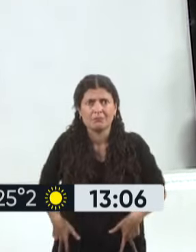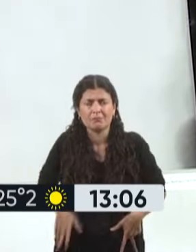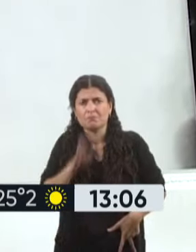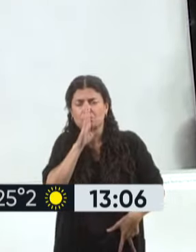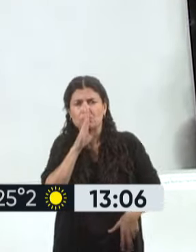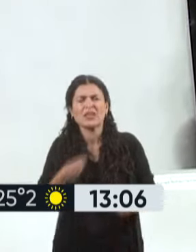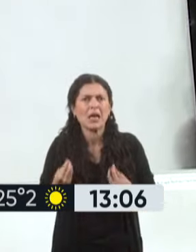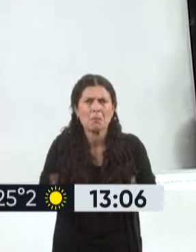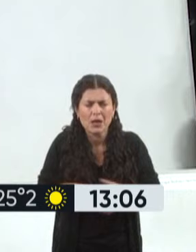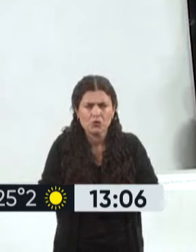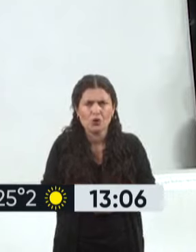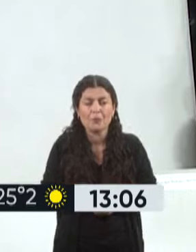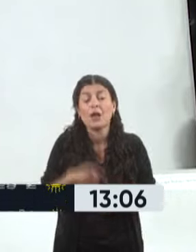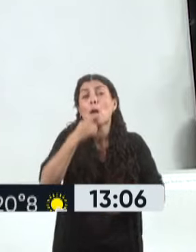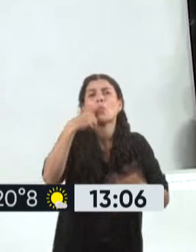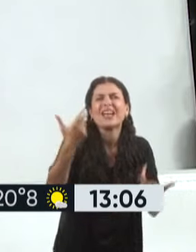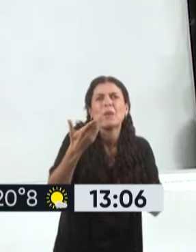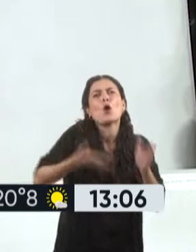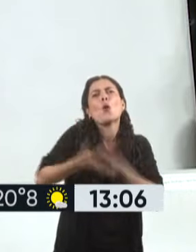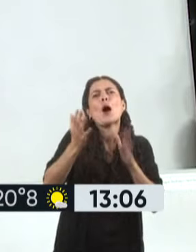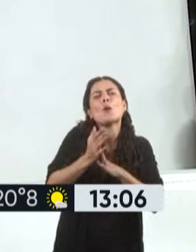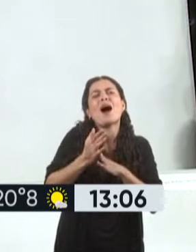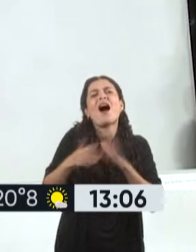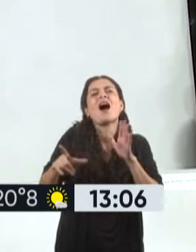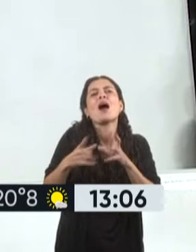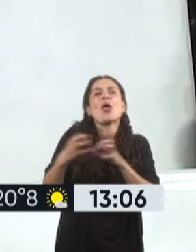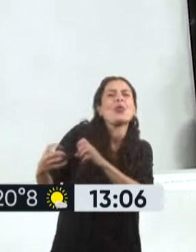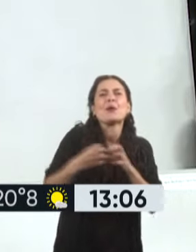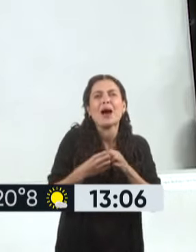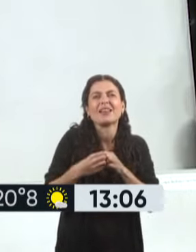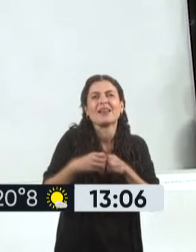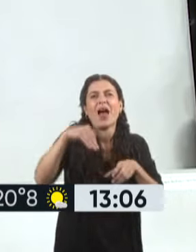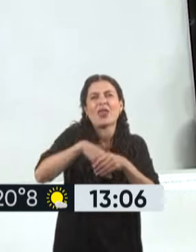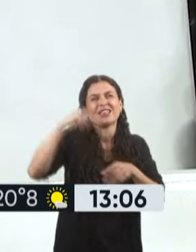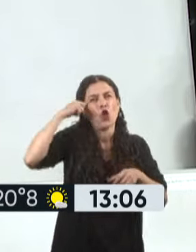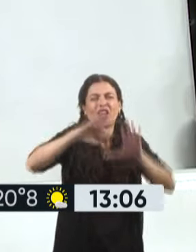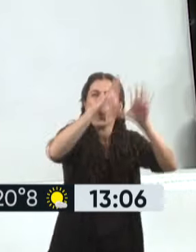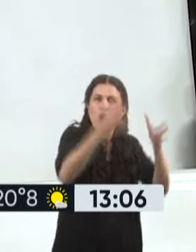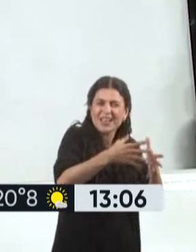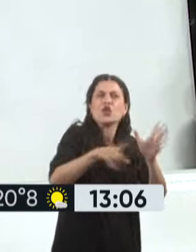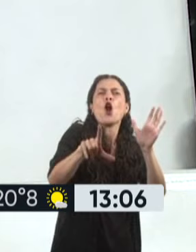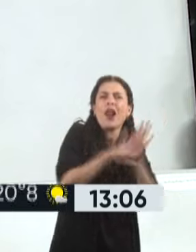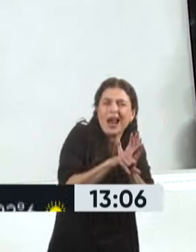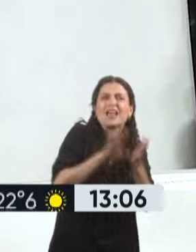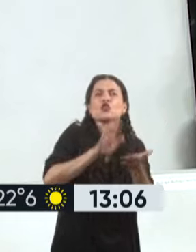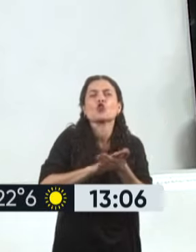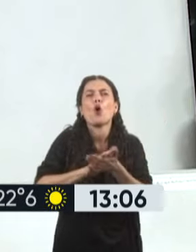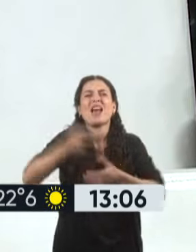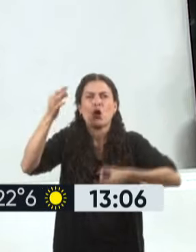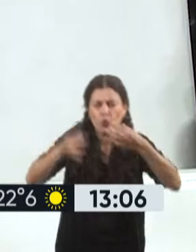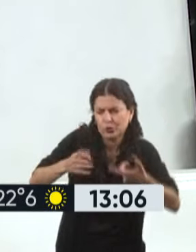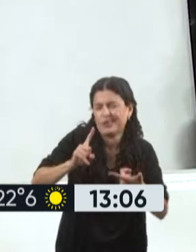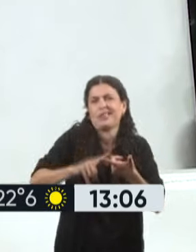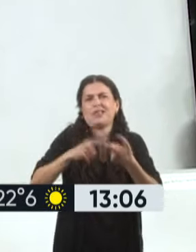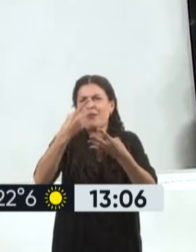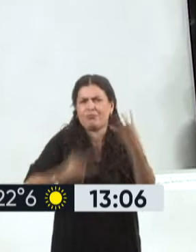a el tratamiento del hijo, las primarias PASO, ficha limpia, serie de proyectos que se tratan en el Senado. Si el Congreso